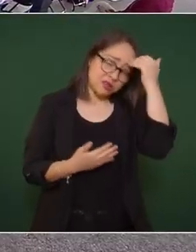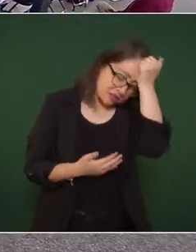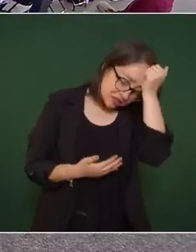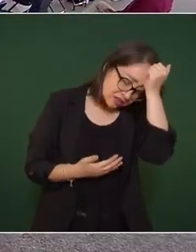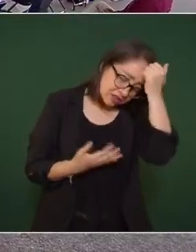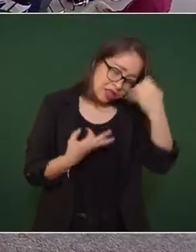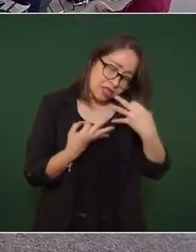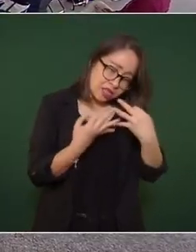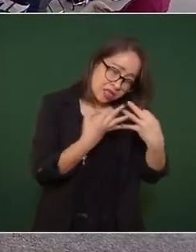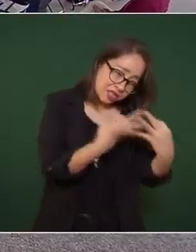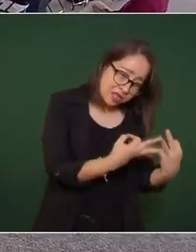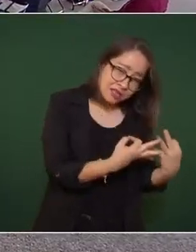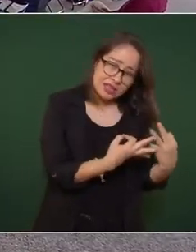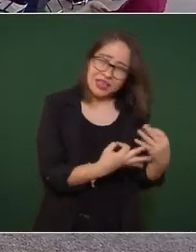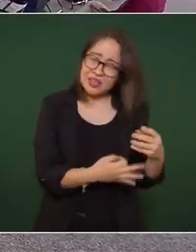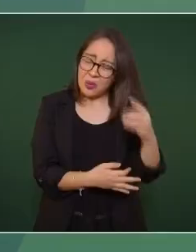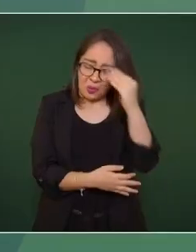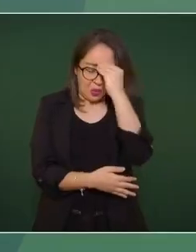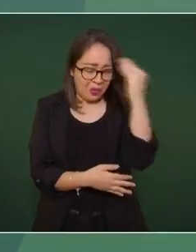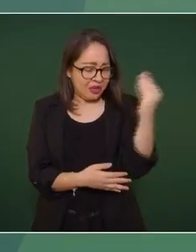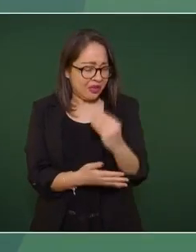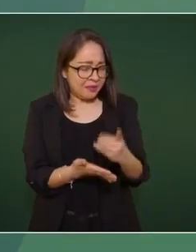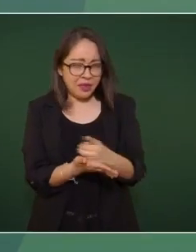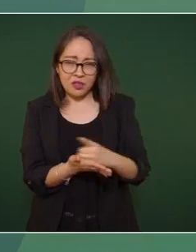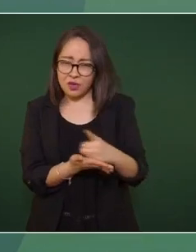es terrible, fatal.